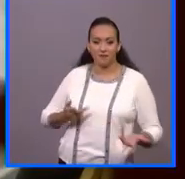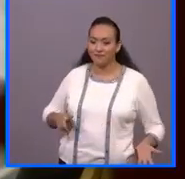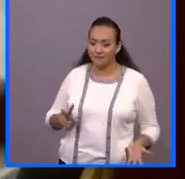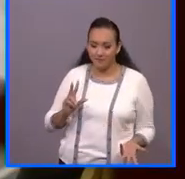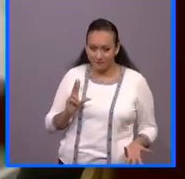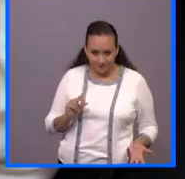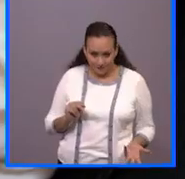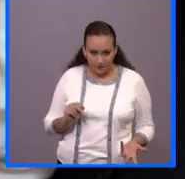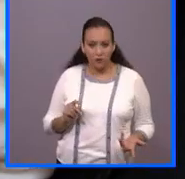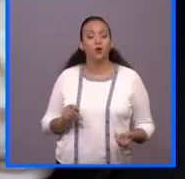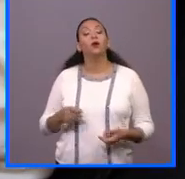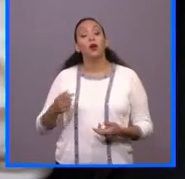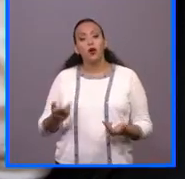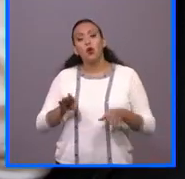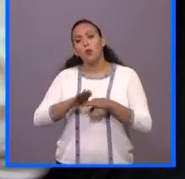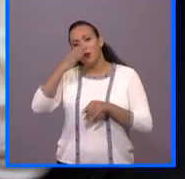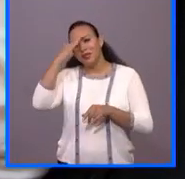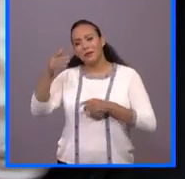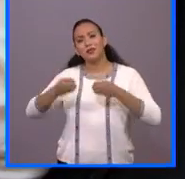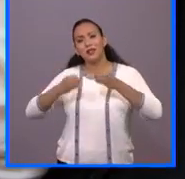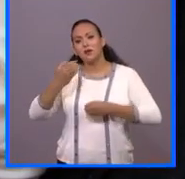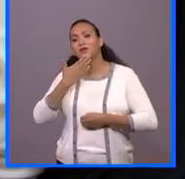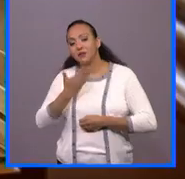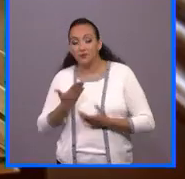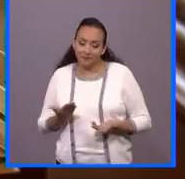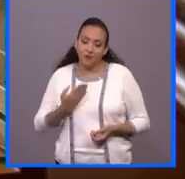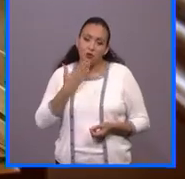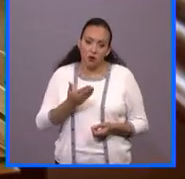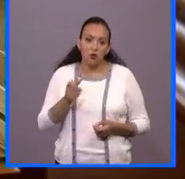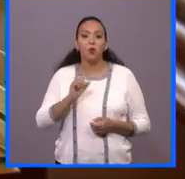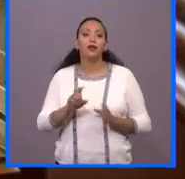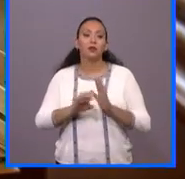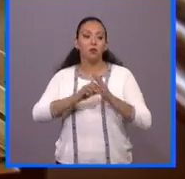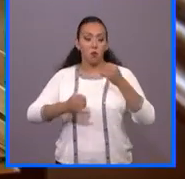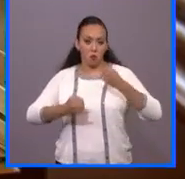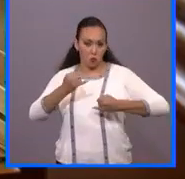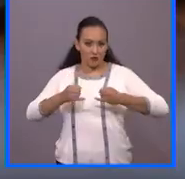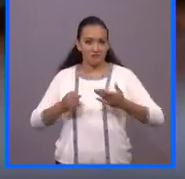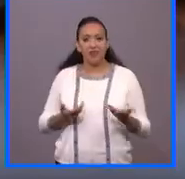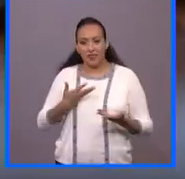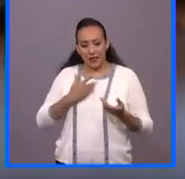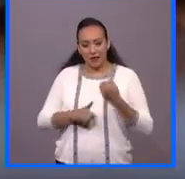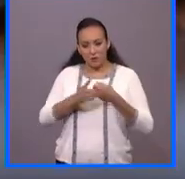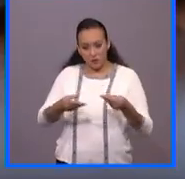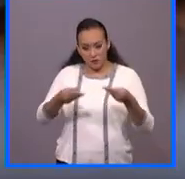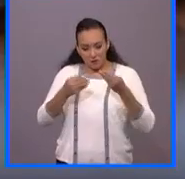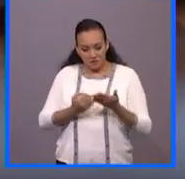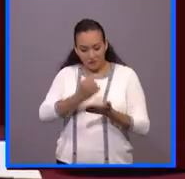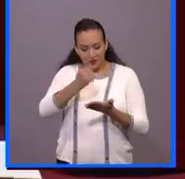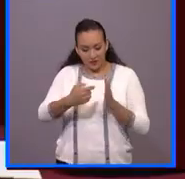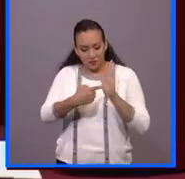la judicatura mexicana previo a la reforma pueden agudizarse en caso de que no se logre la legitimidad por sus